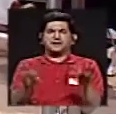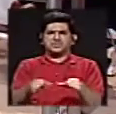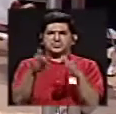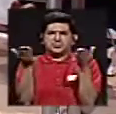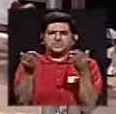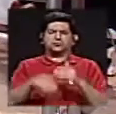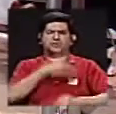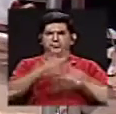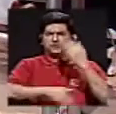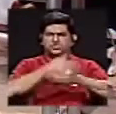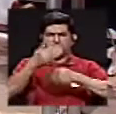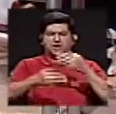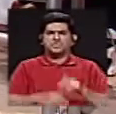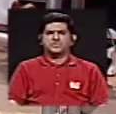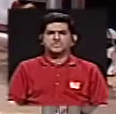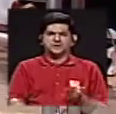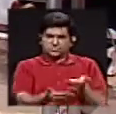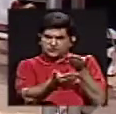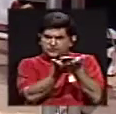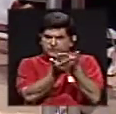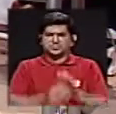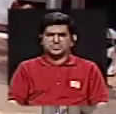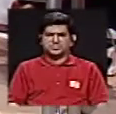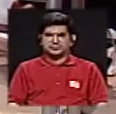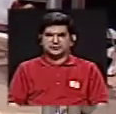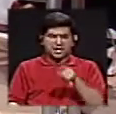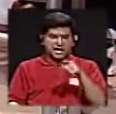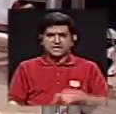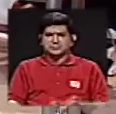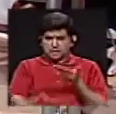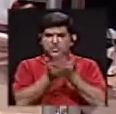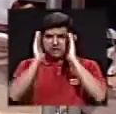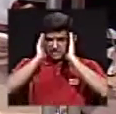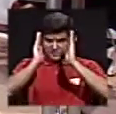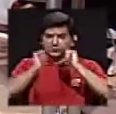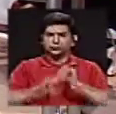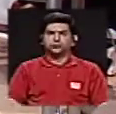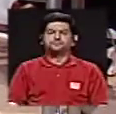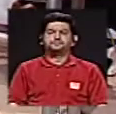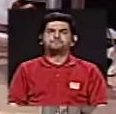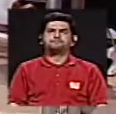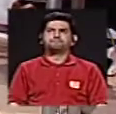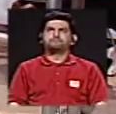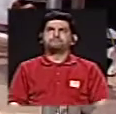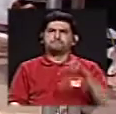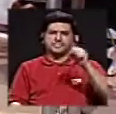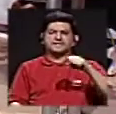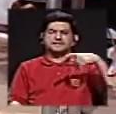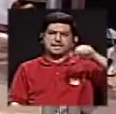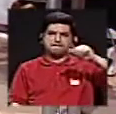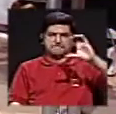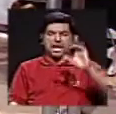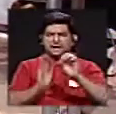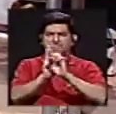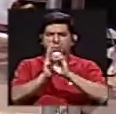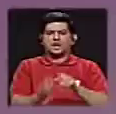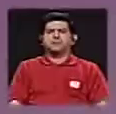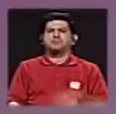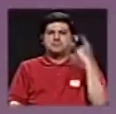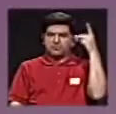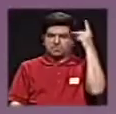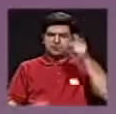movimiento social a toda esta propuesta fue atendida esa propuesta sí sí bueno el partido acción ciudadana digamos tenemos una política